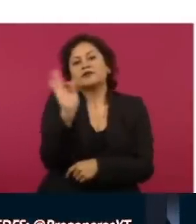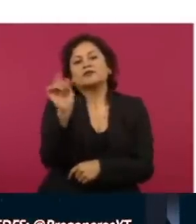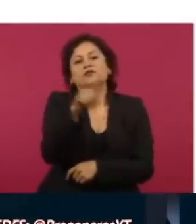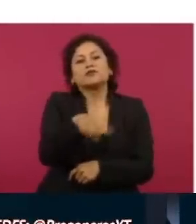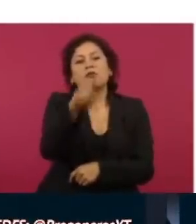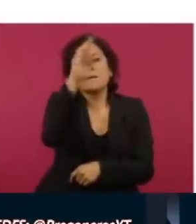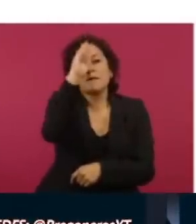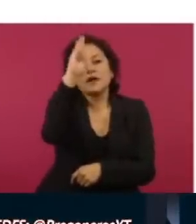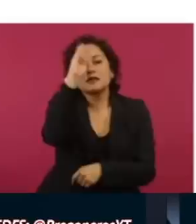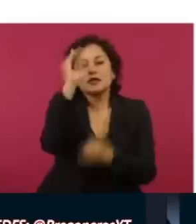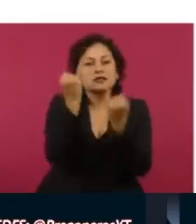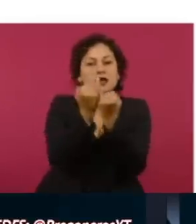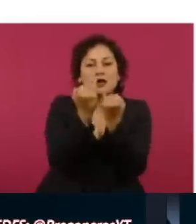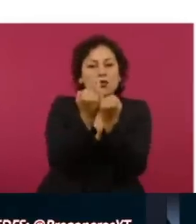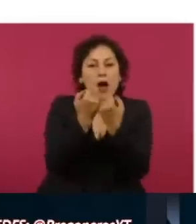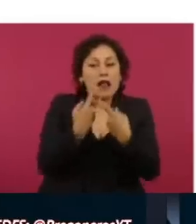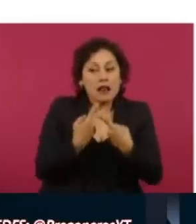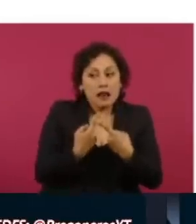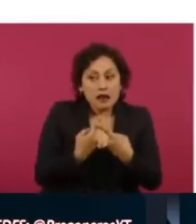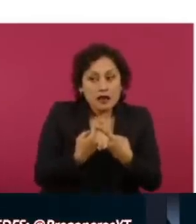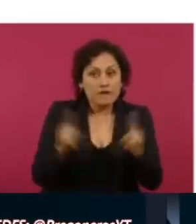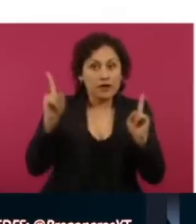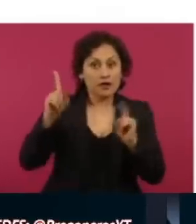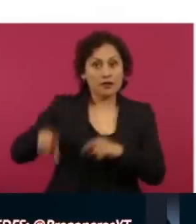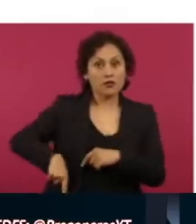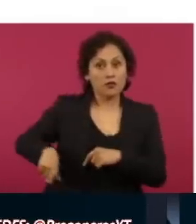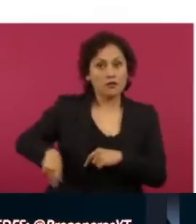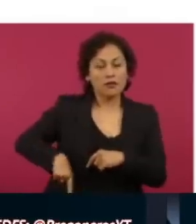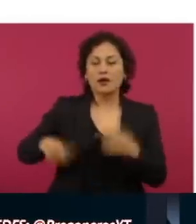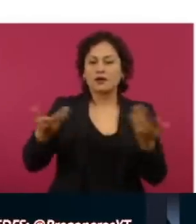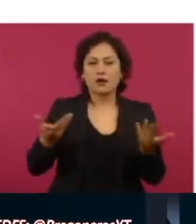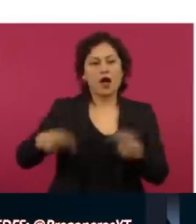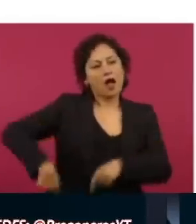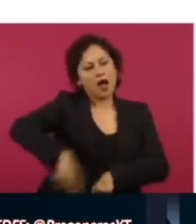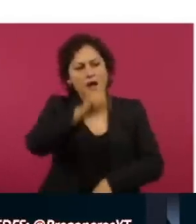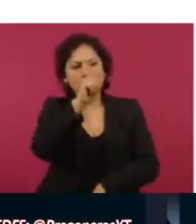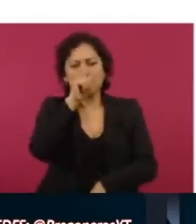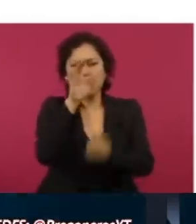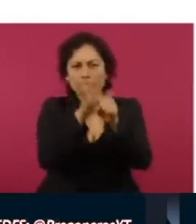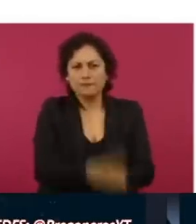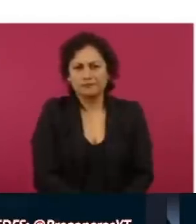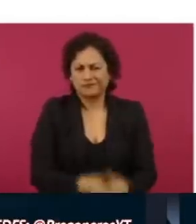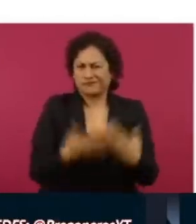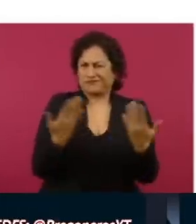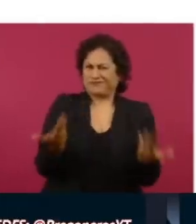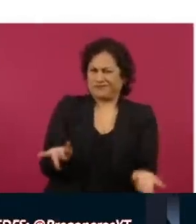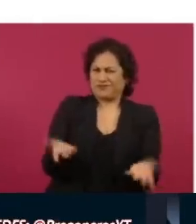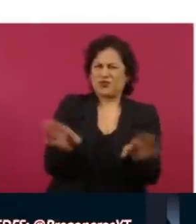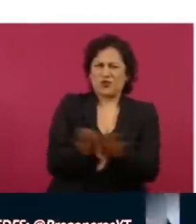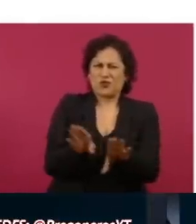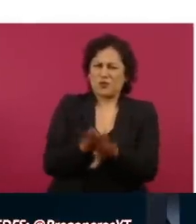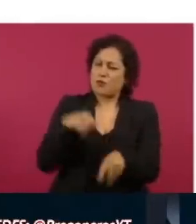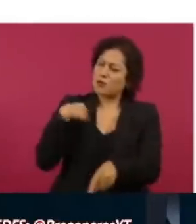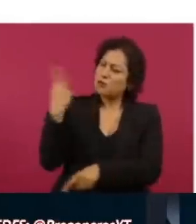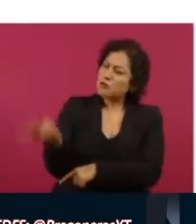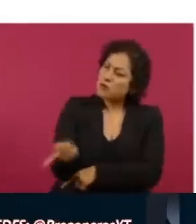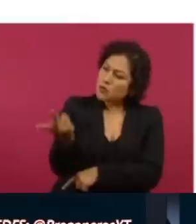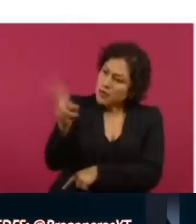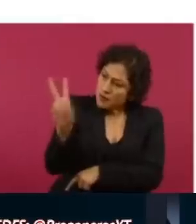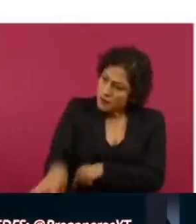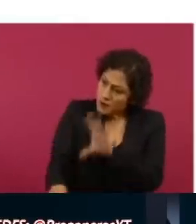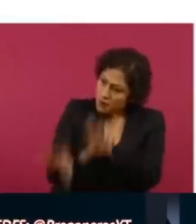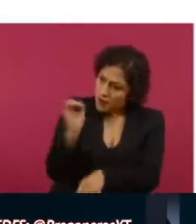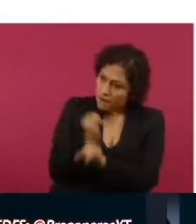mandan a decirles que los estás atacando no es cierto pedir la verdad pedir la información de una autoridad que nosotros pagamos